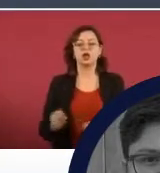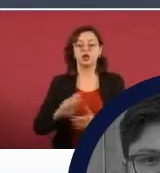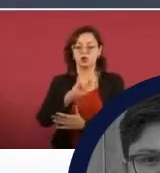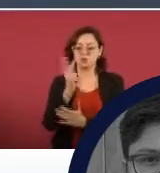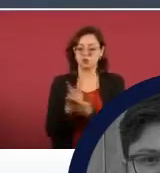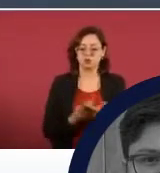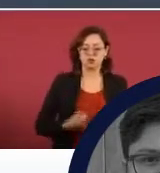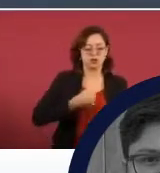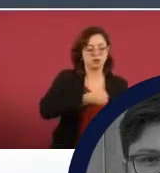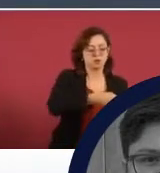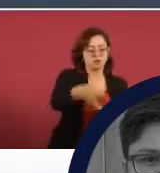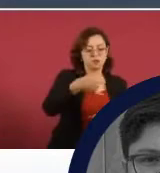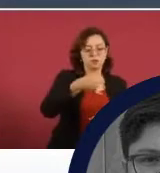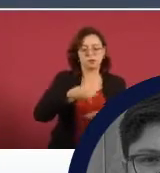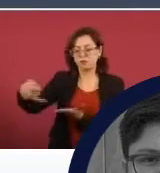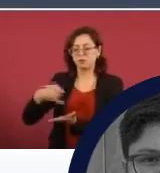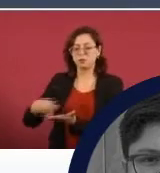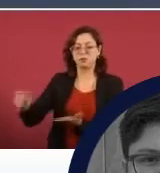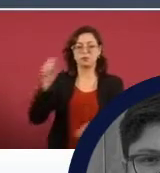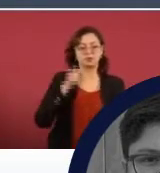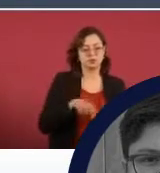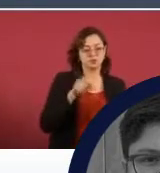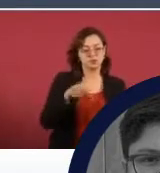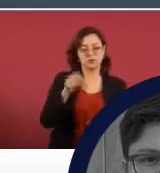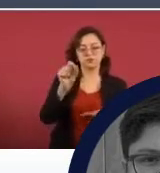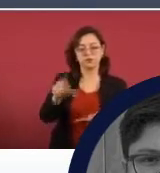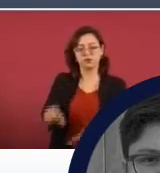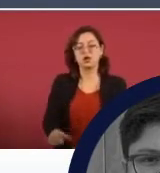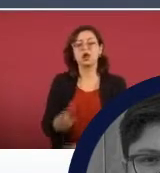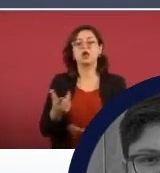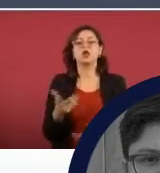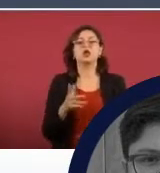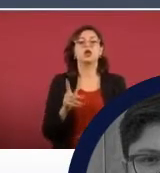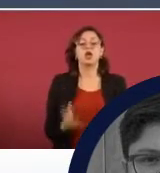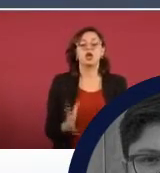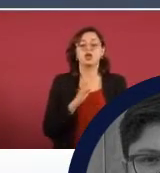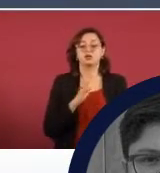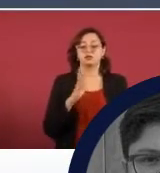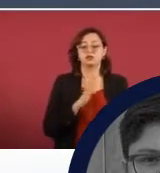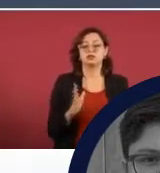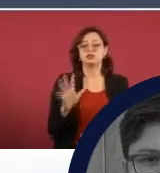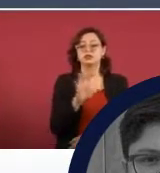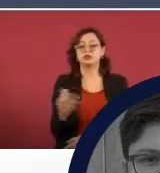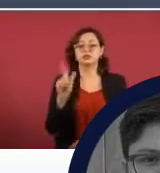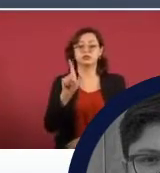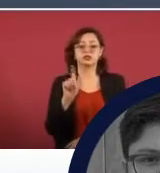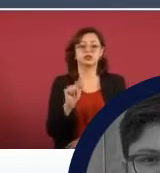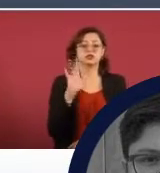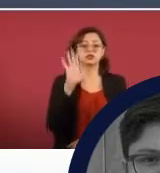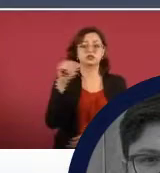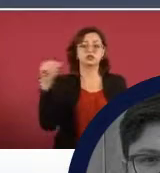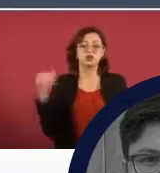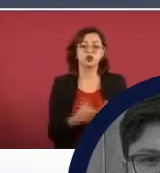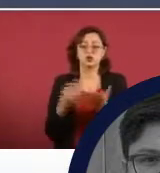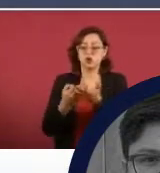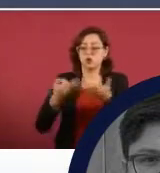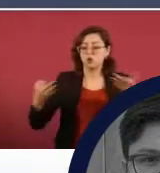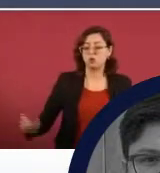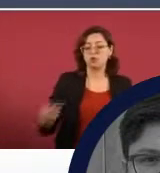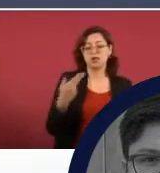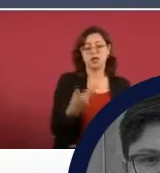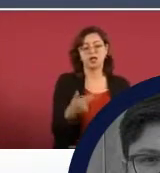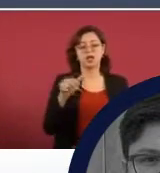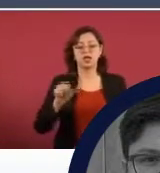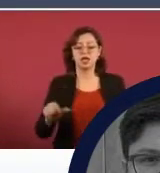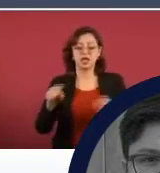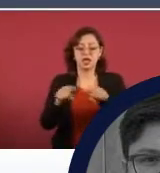discursiva del neoliberalismo y la falta de alternativa de la derecha no ha sabido reinventarse después de eso y a la